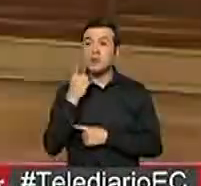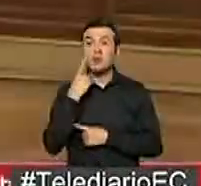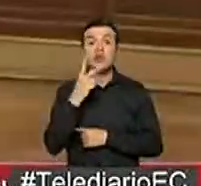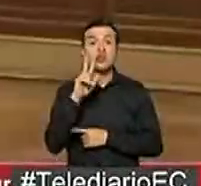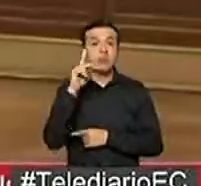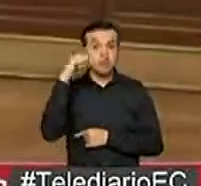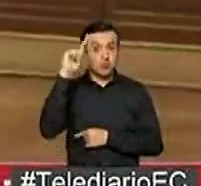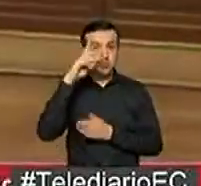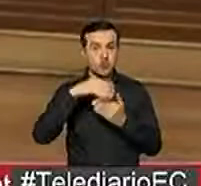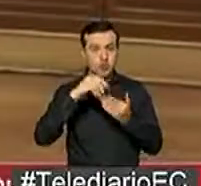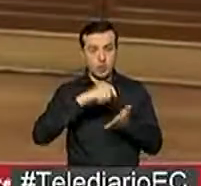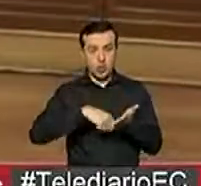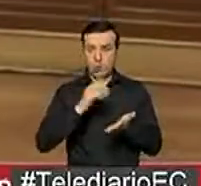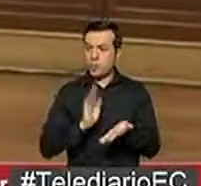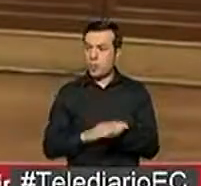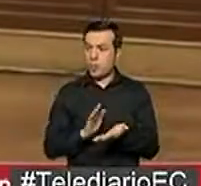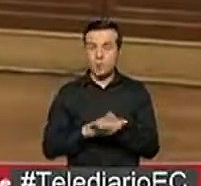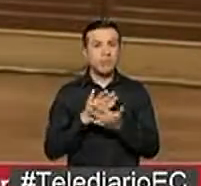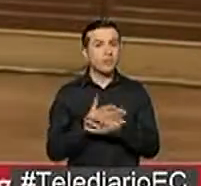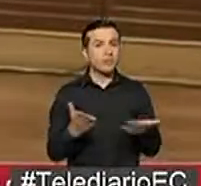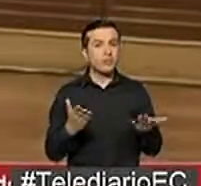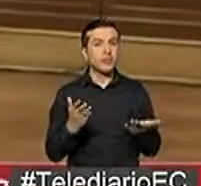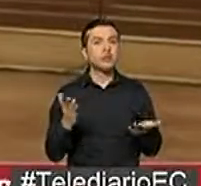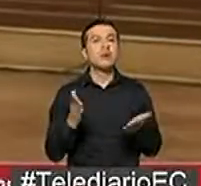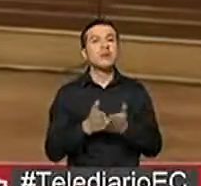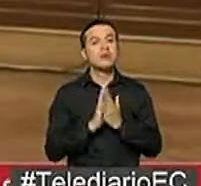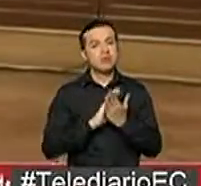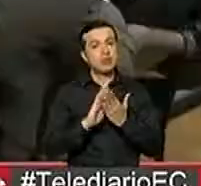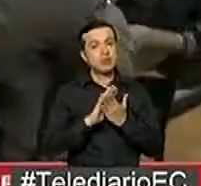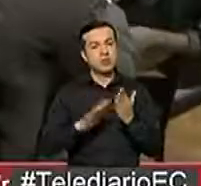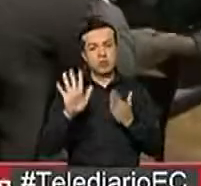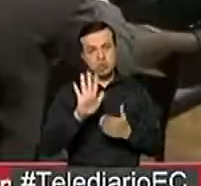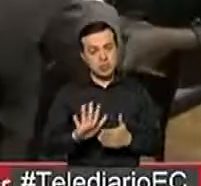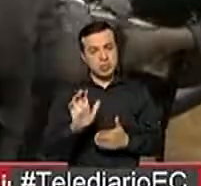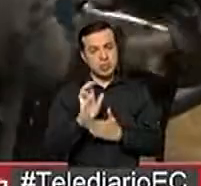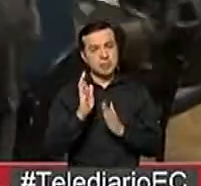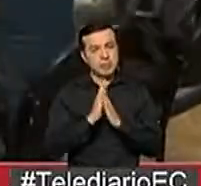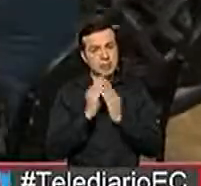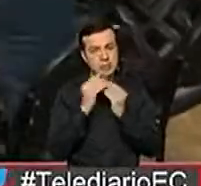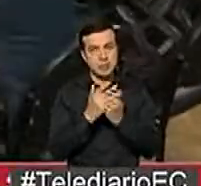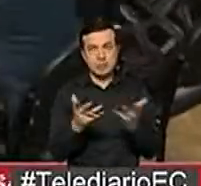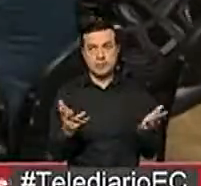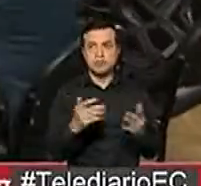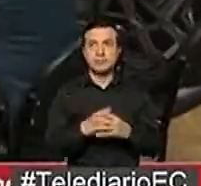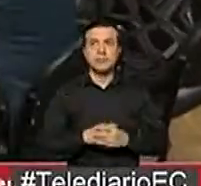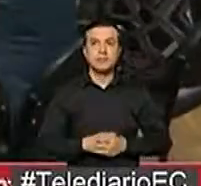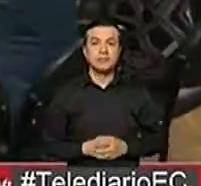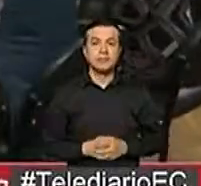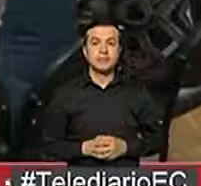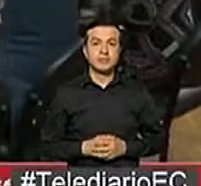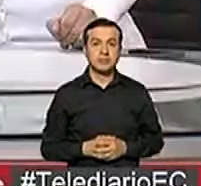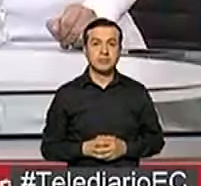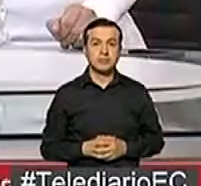la firma de contratos. Finalmente, ofreció disculpas a los ecuatorianos. Valeria Villarroel, Medios Públicos.